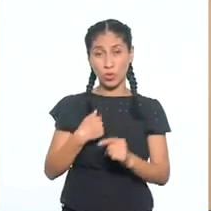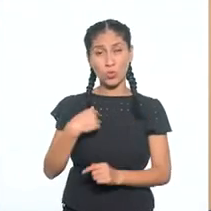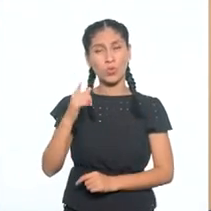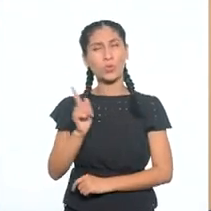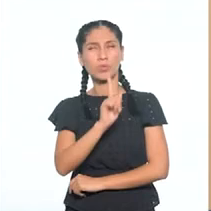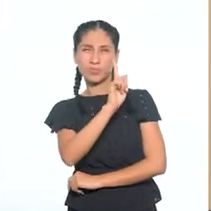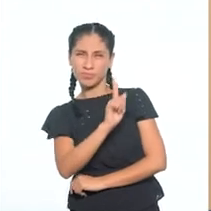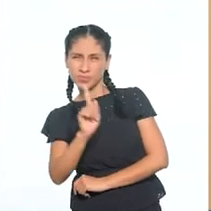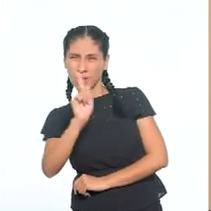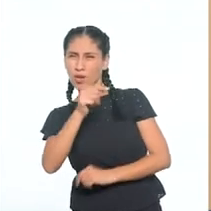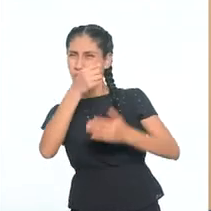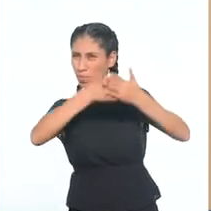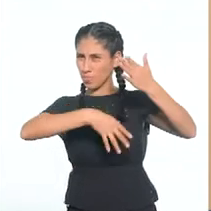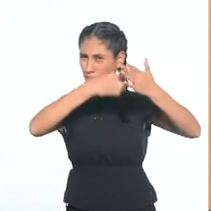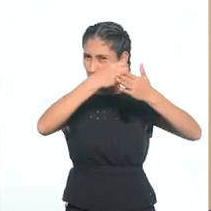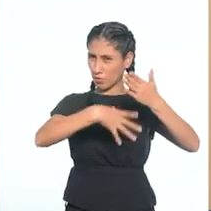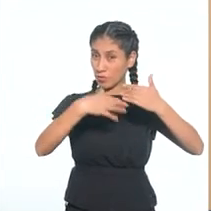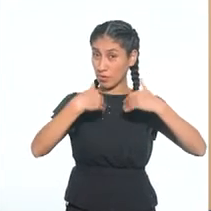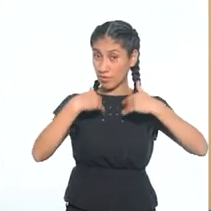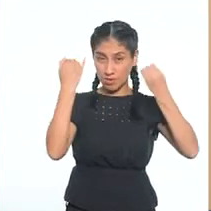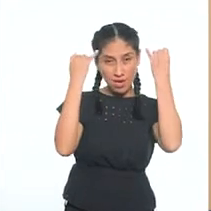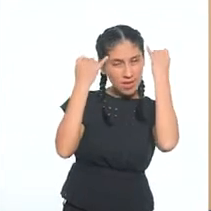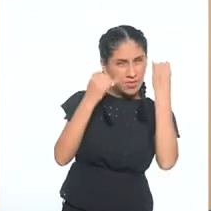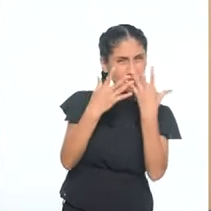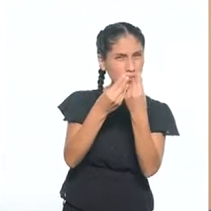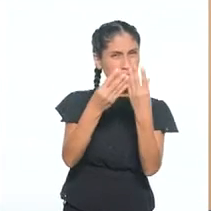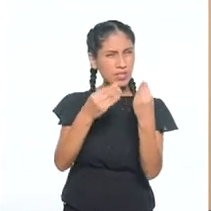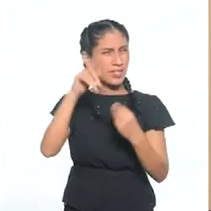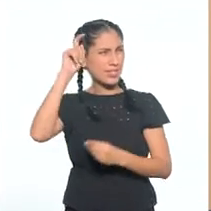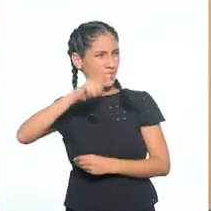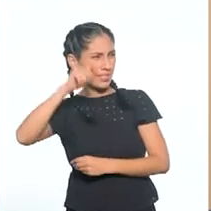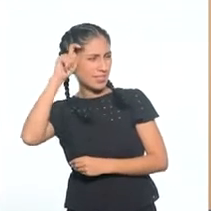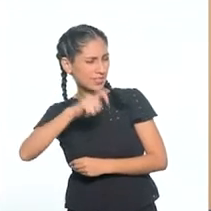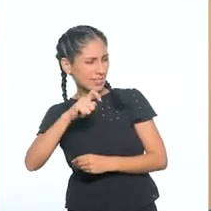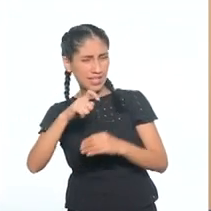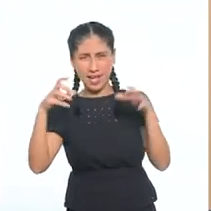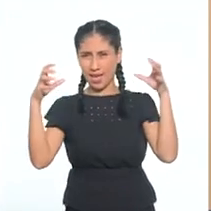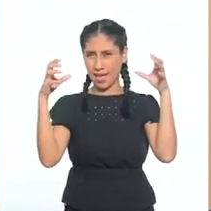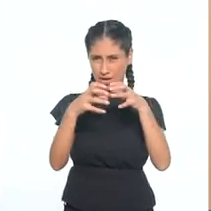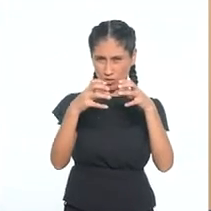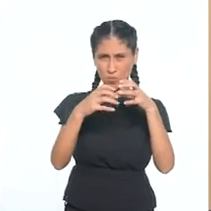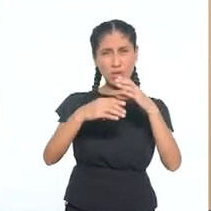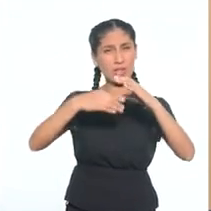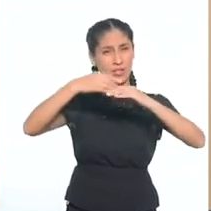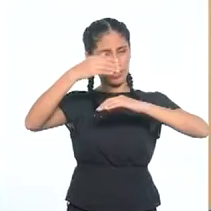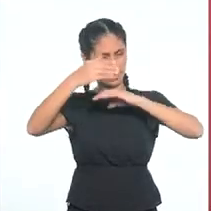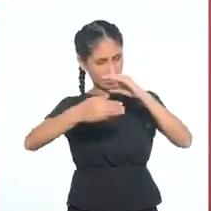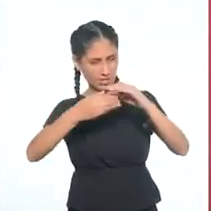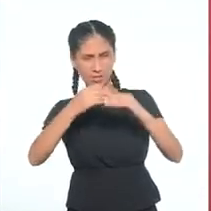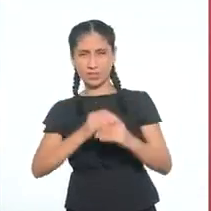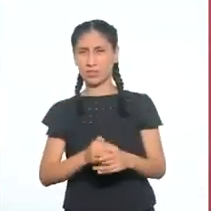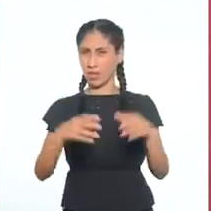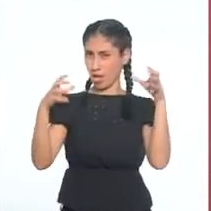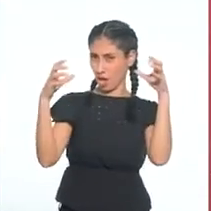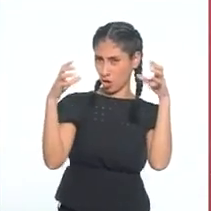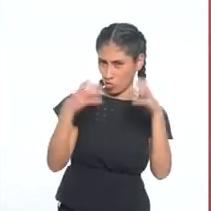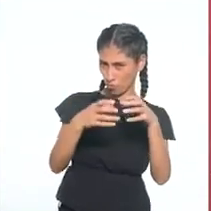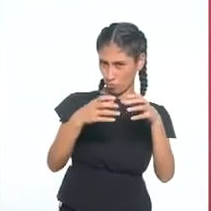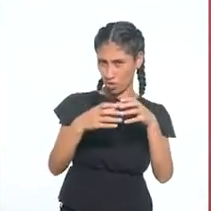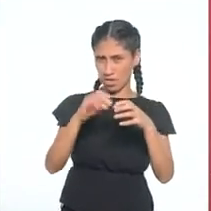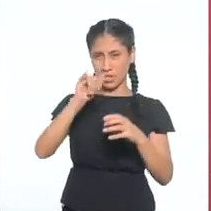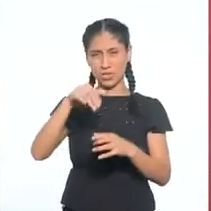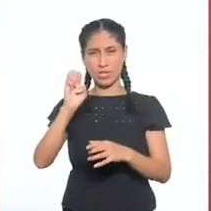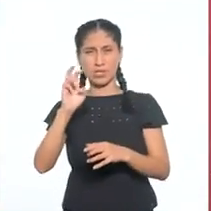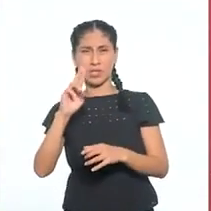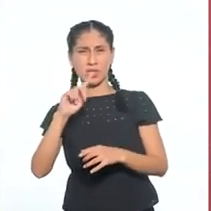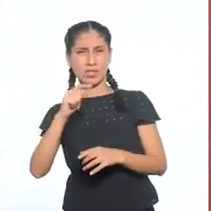uno va a redactar un texto y tiene muchas ideas necesita primero agruparlas y jerarquizar las agrupar y jerarquizar